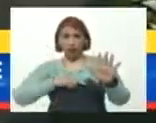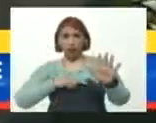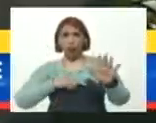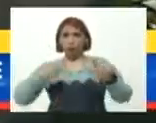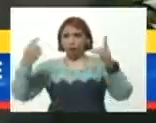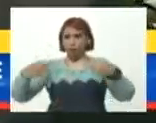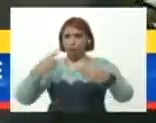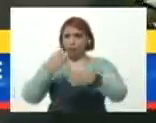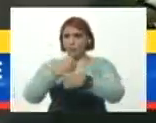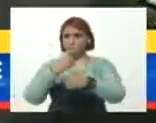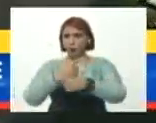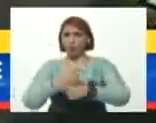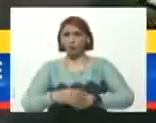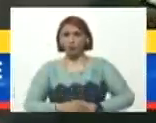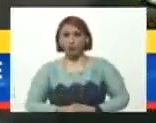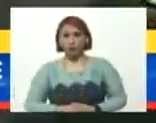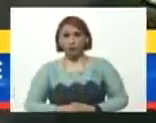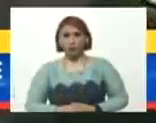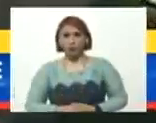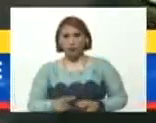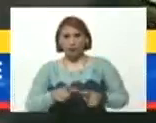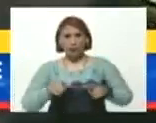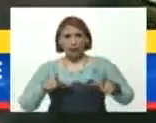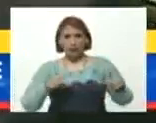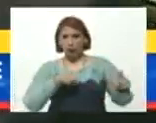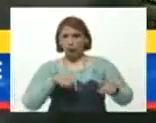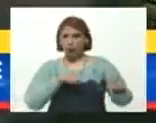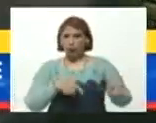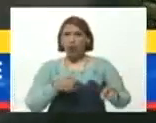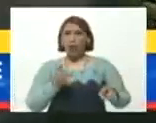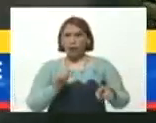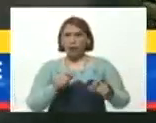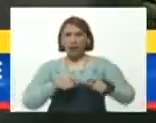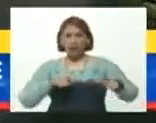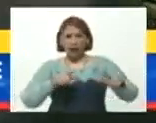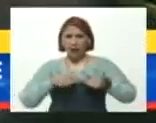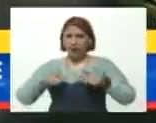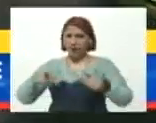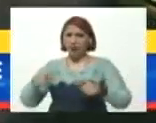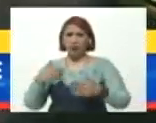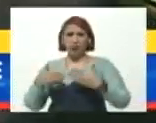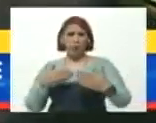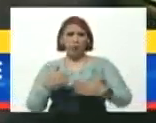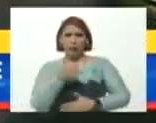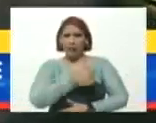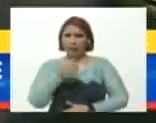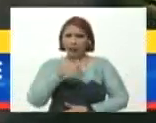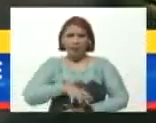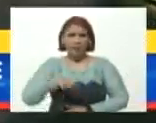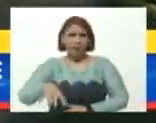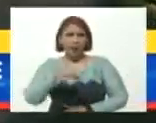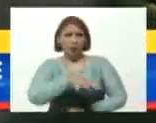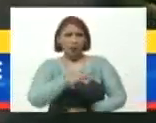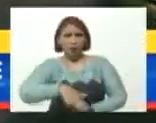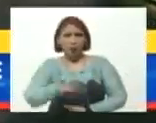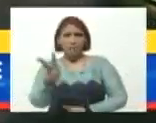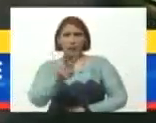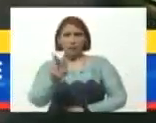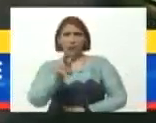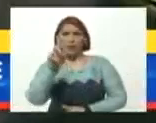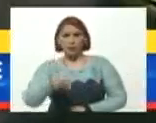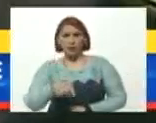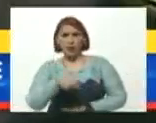es, así sean campos rurales, que haya canchas en cada estado y en cada zona